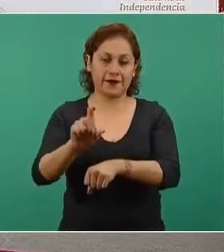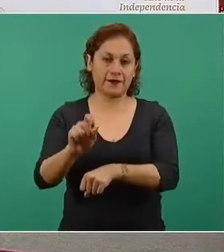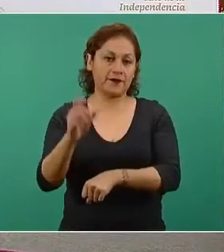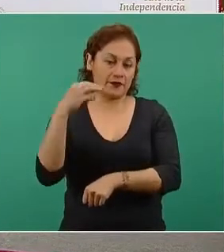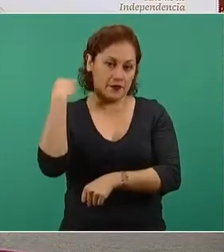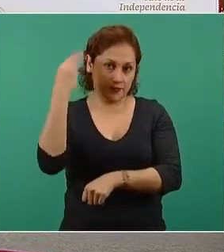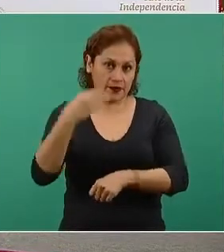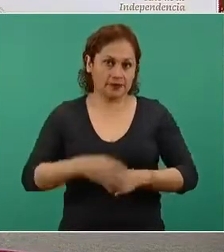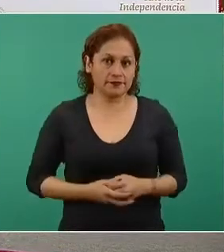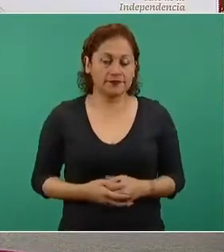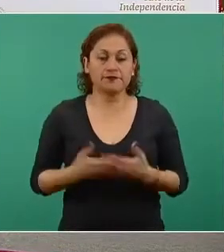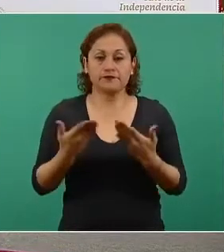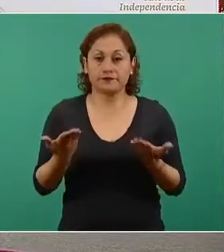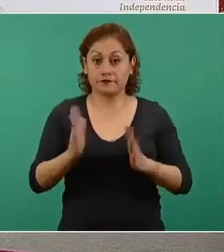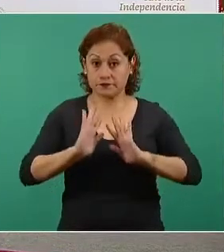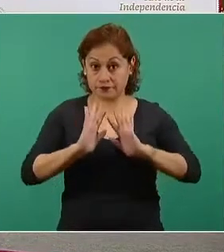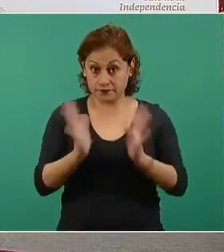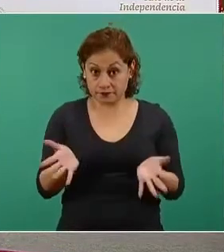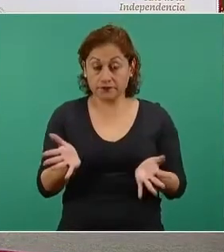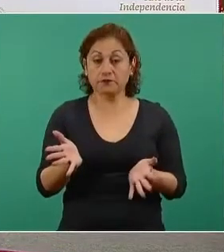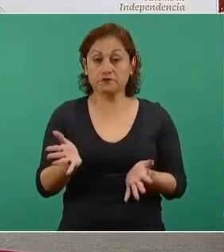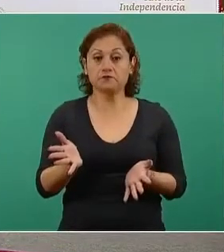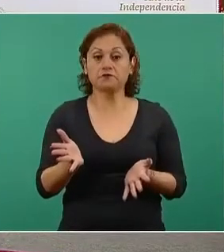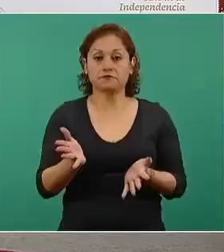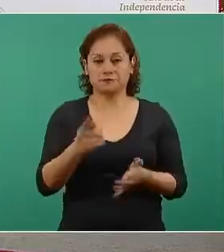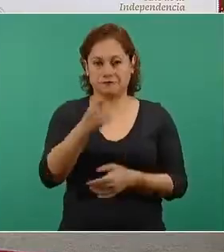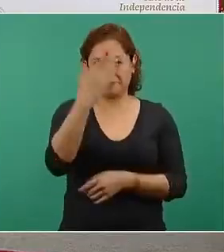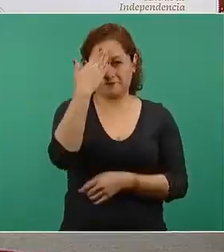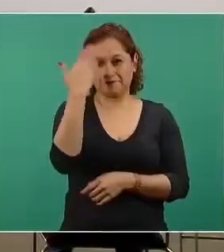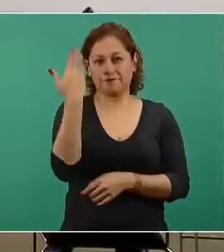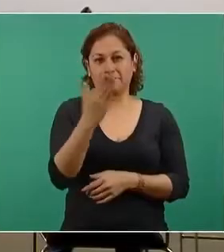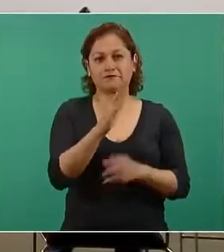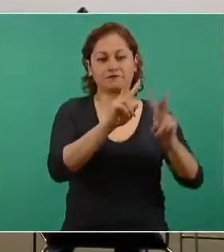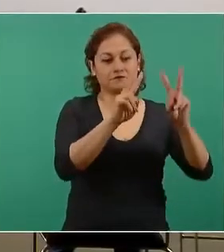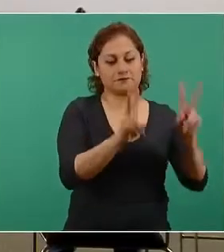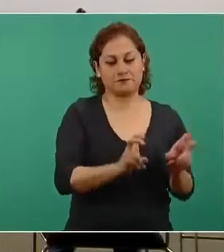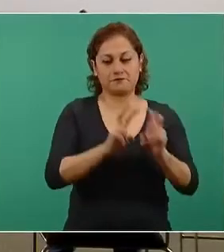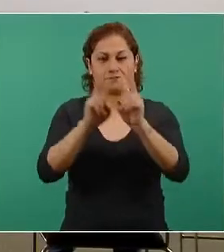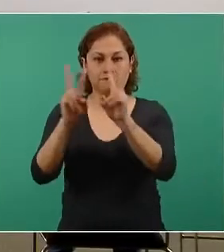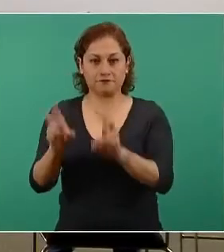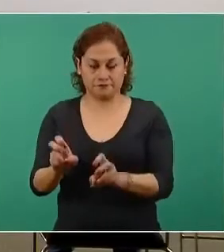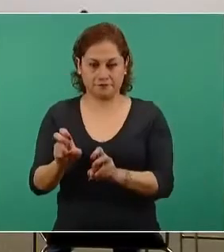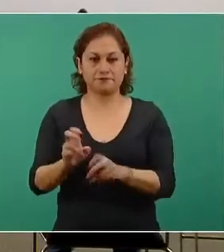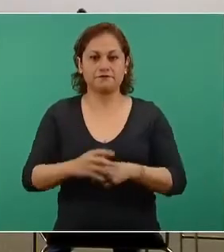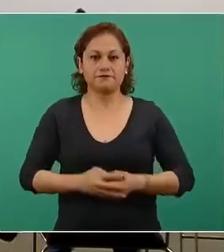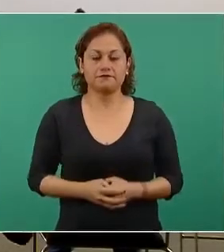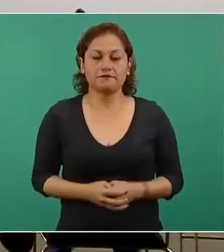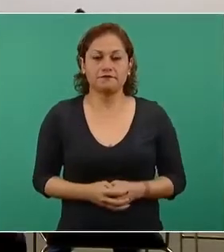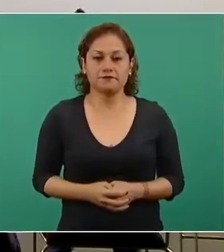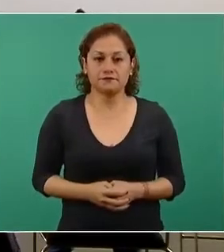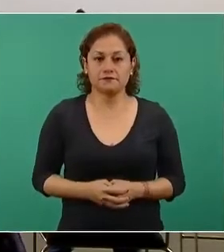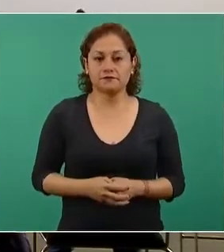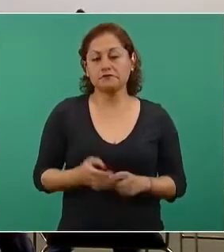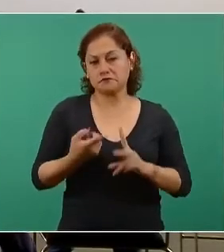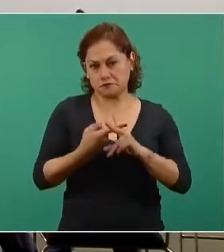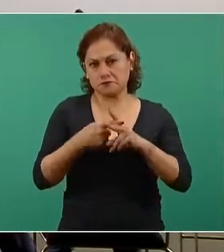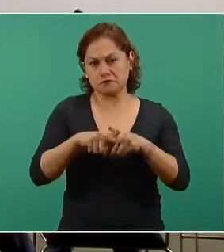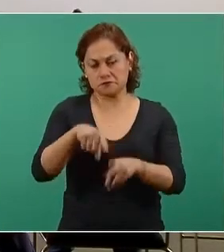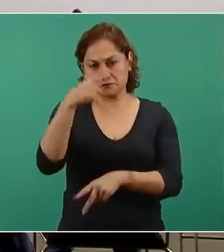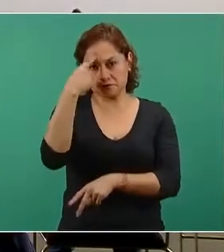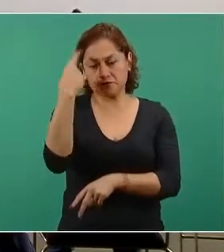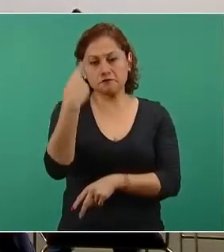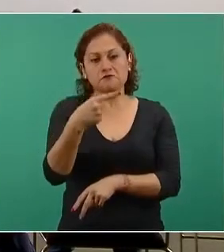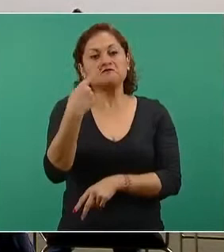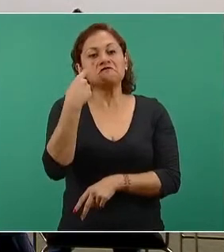conferencia pues en dos bloques. Damos inicio para que podamos entonces identificar cómo vamos avanzando hasta el día de